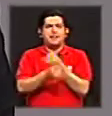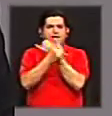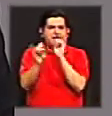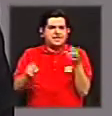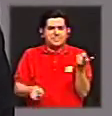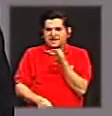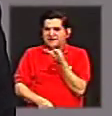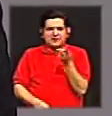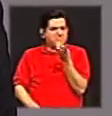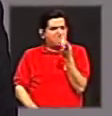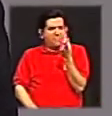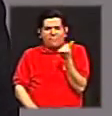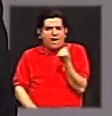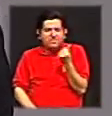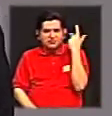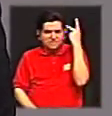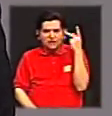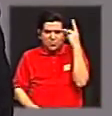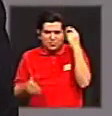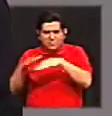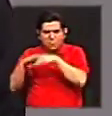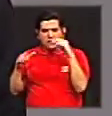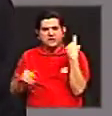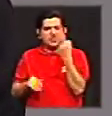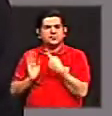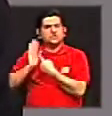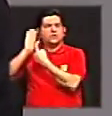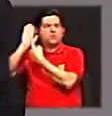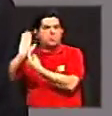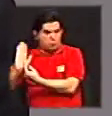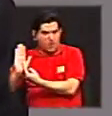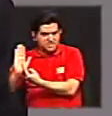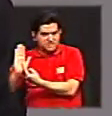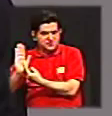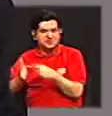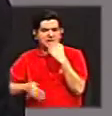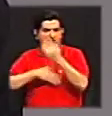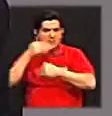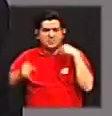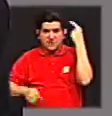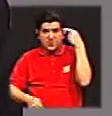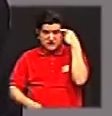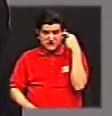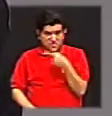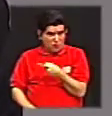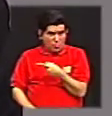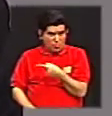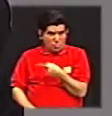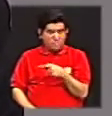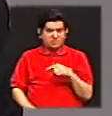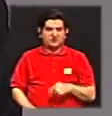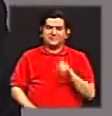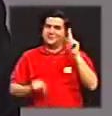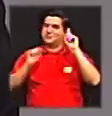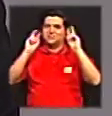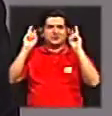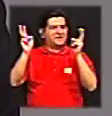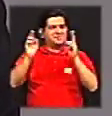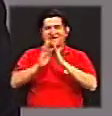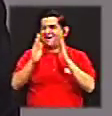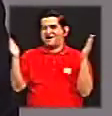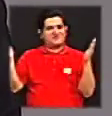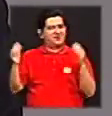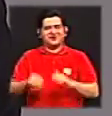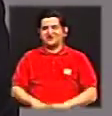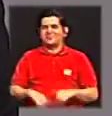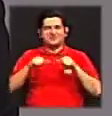estas dos? Si la política exterior es solo un reflejo de uh-huh. la gestión del gobierno, bueno, eso es un tema que queda abierto todavía